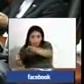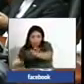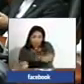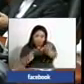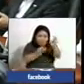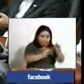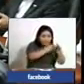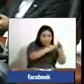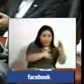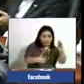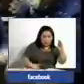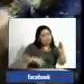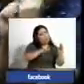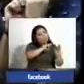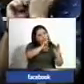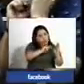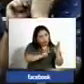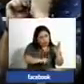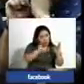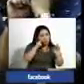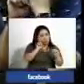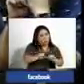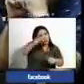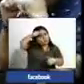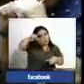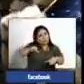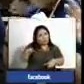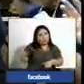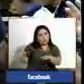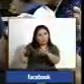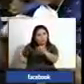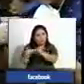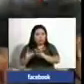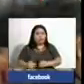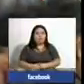diputados esperan que el presidente pues sancione esos documentos.